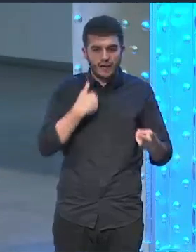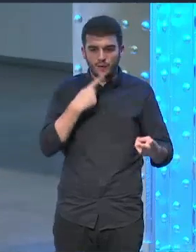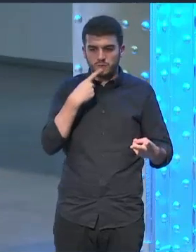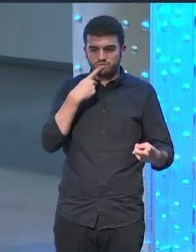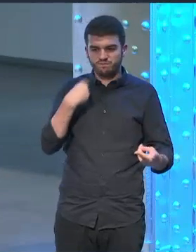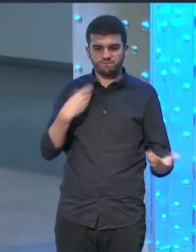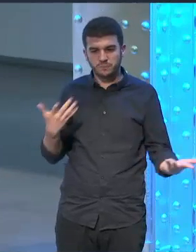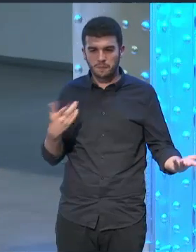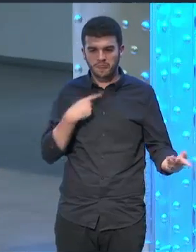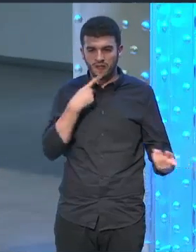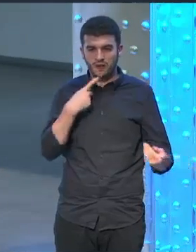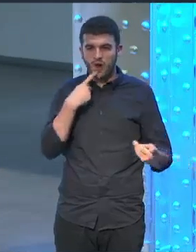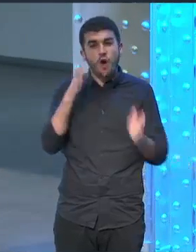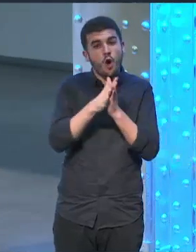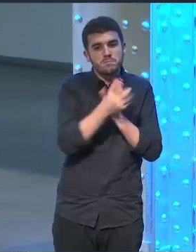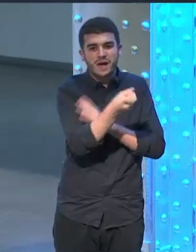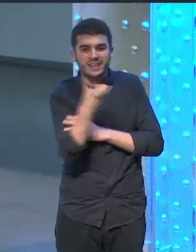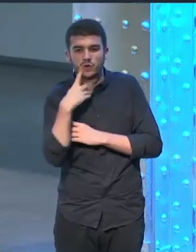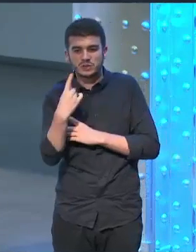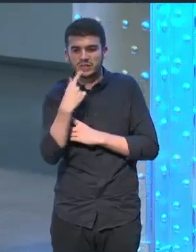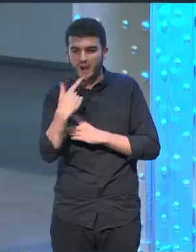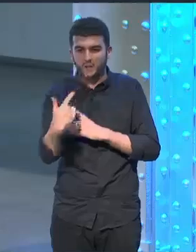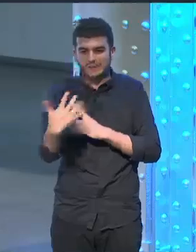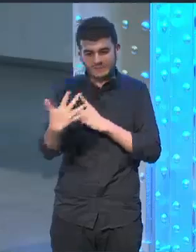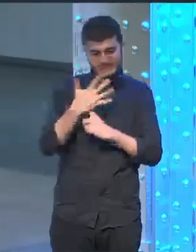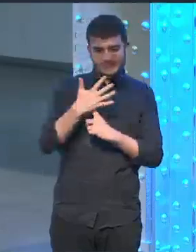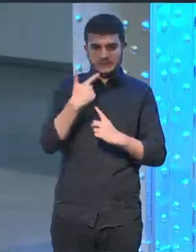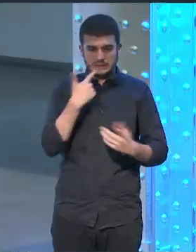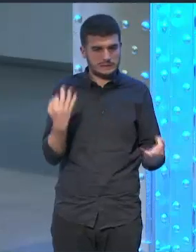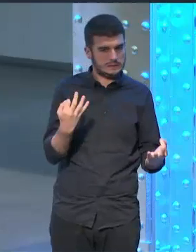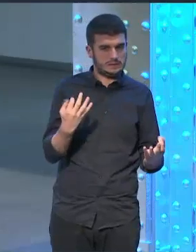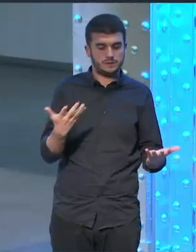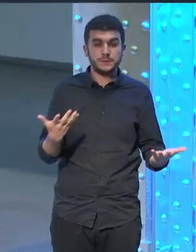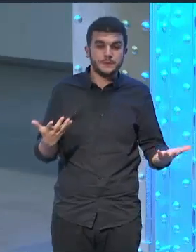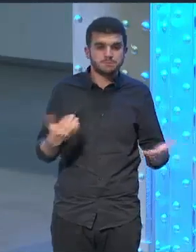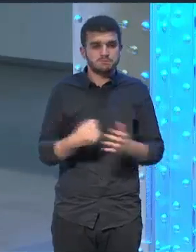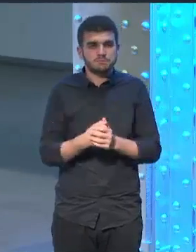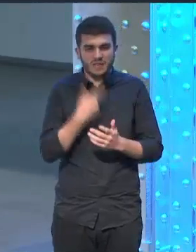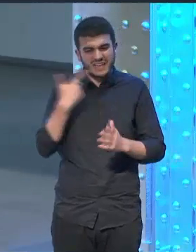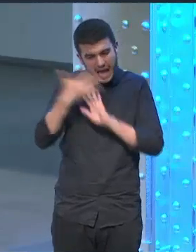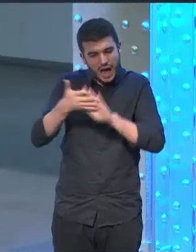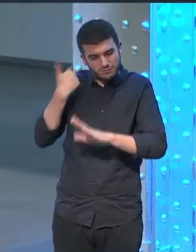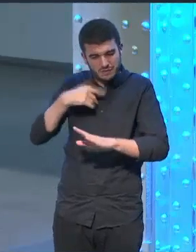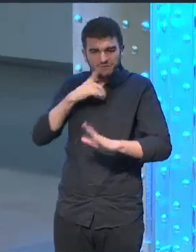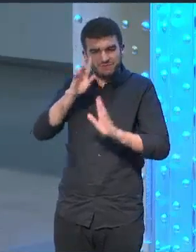hostilidad por parte de los compañeros y de los mandos intermedios con los que ellas tenían que lidiar,